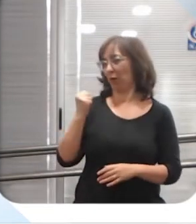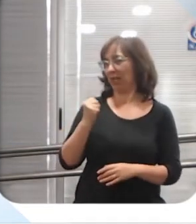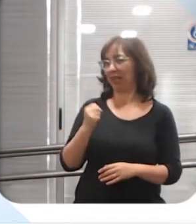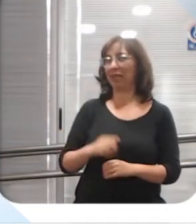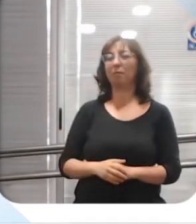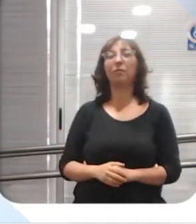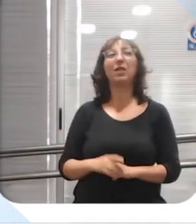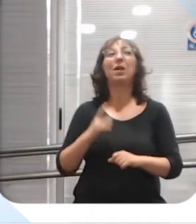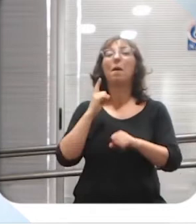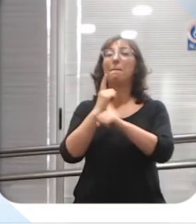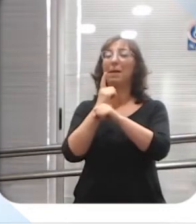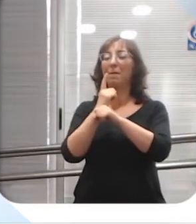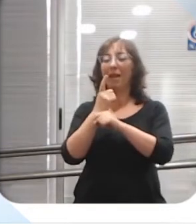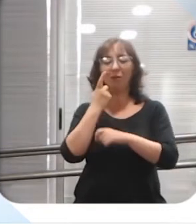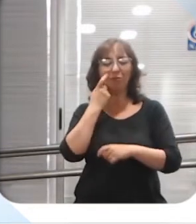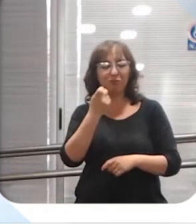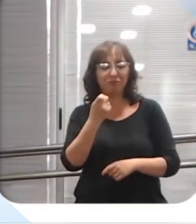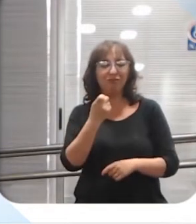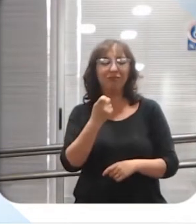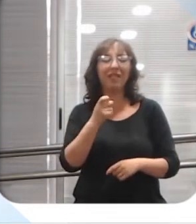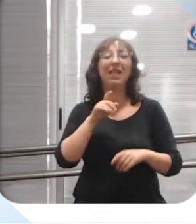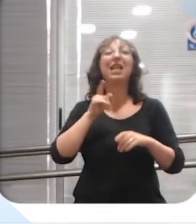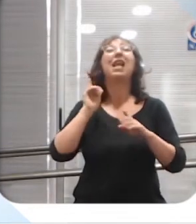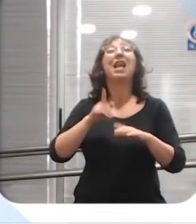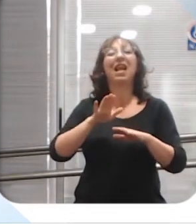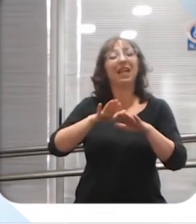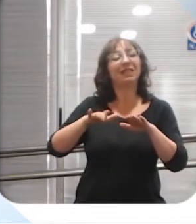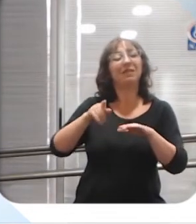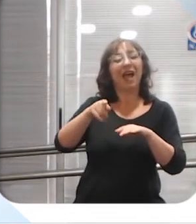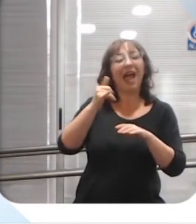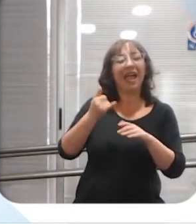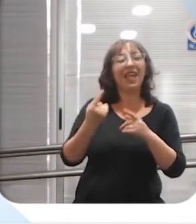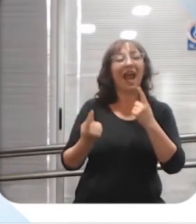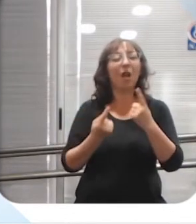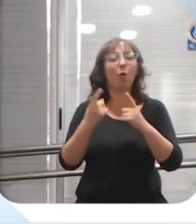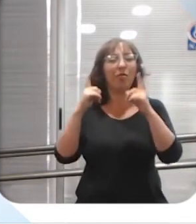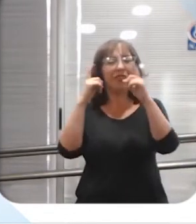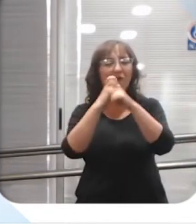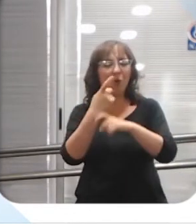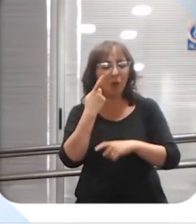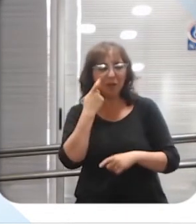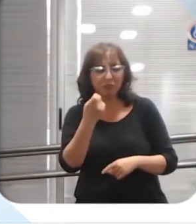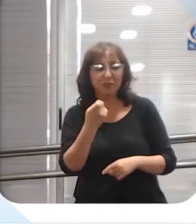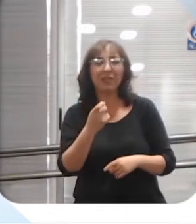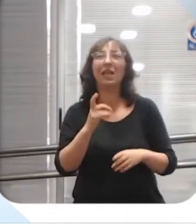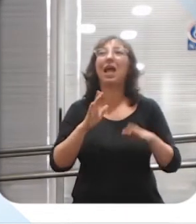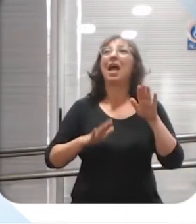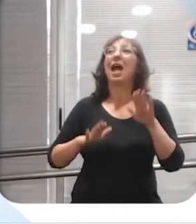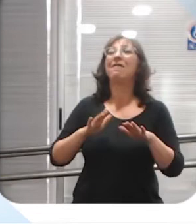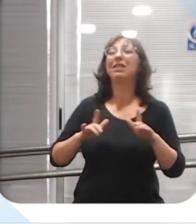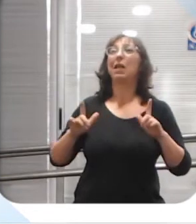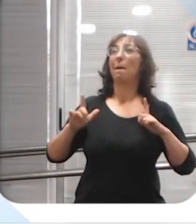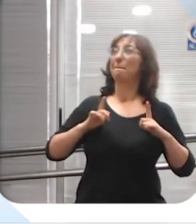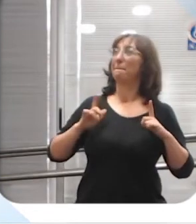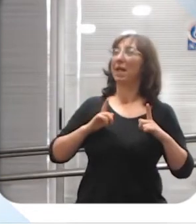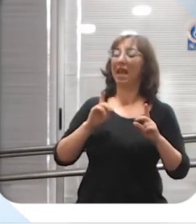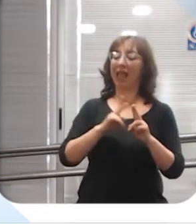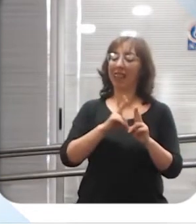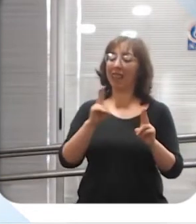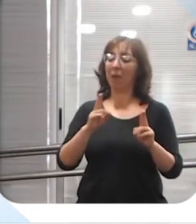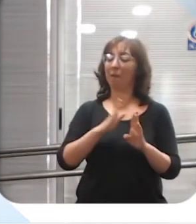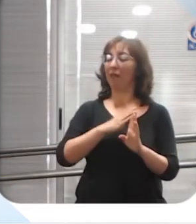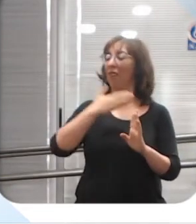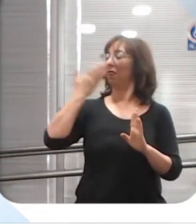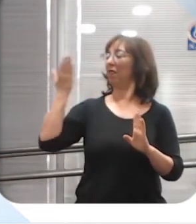los primeros signos de que el niño puede estar presentando alguna dificultad. A veces se espera a una etapa